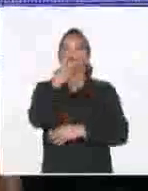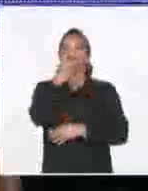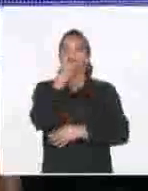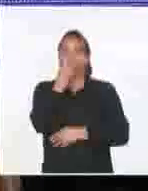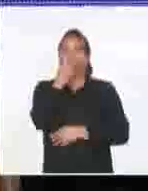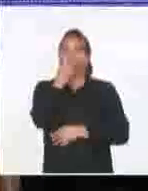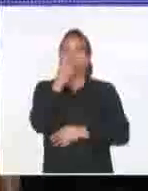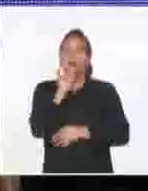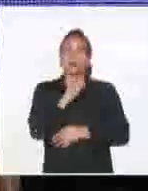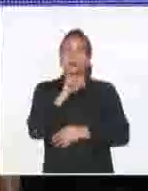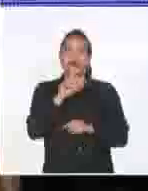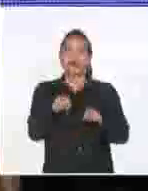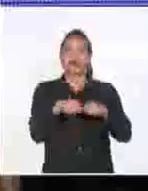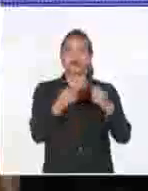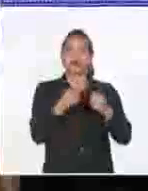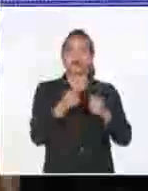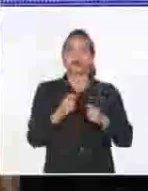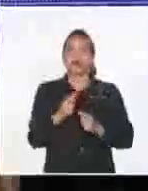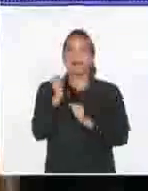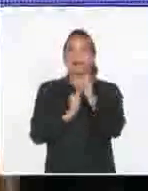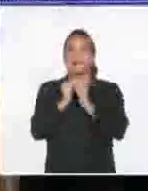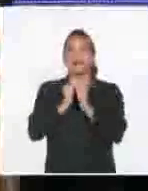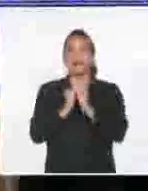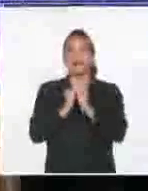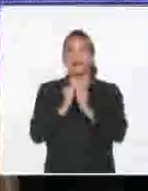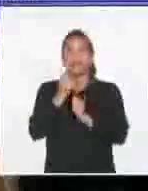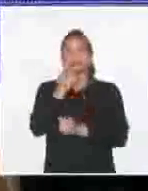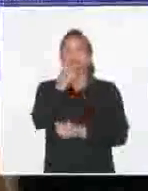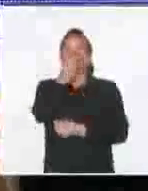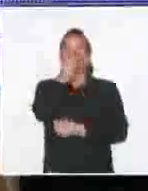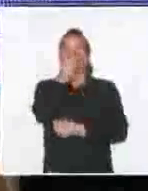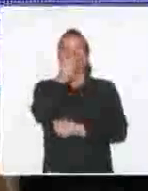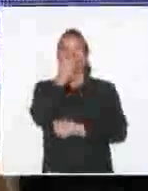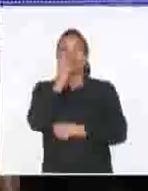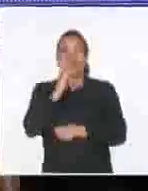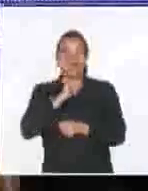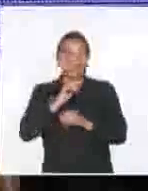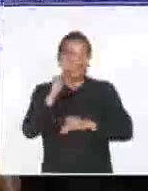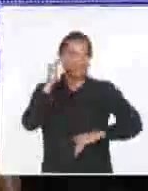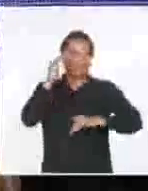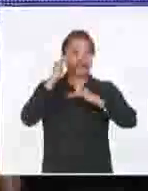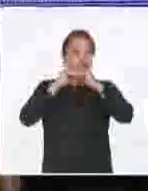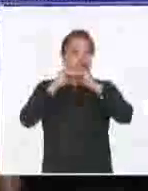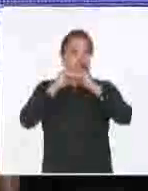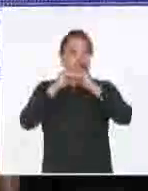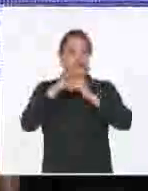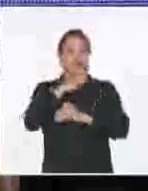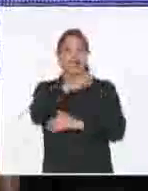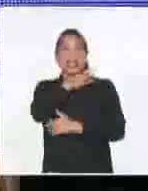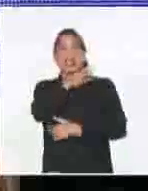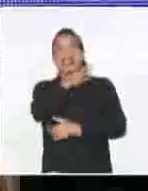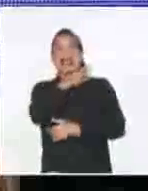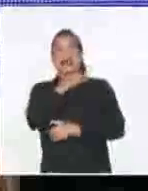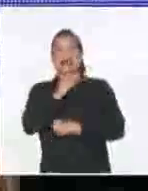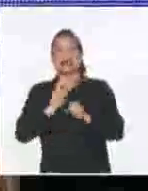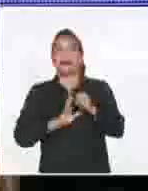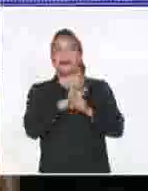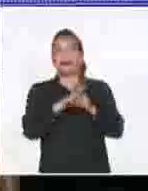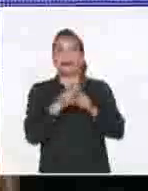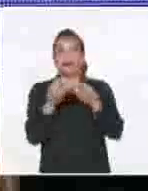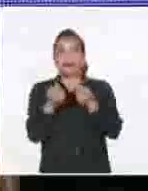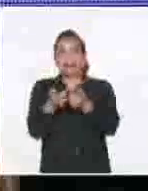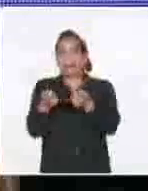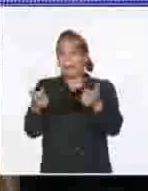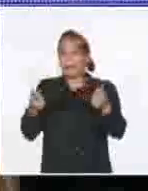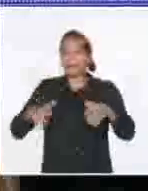la avería de nuestra planta productora de oxígeno en el pico de asfixia del país por el virus